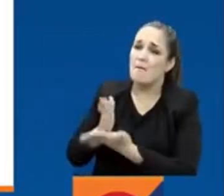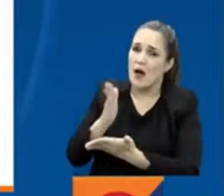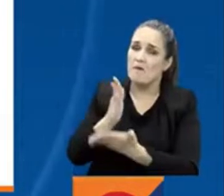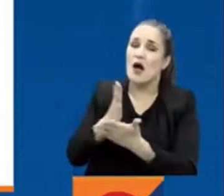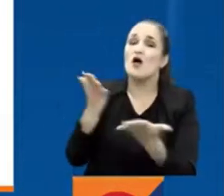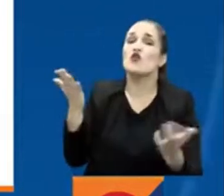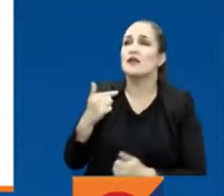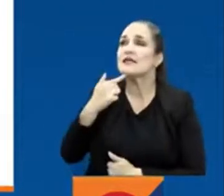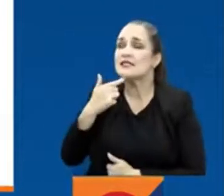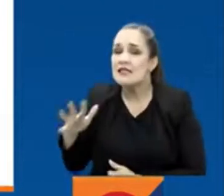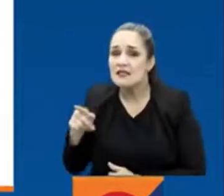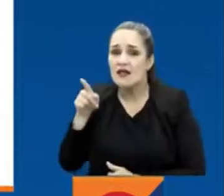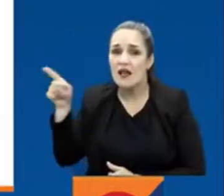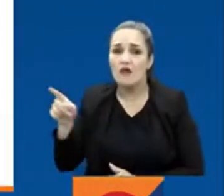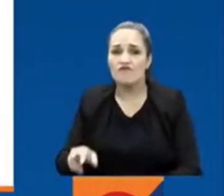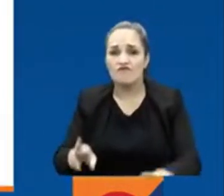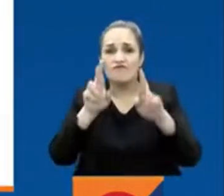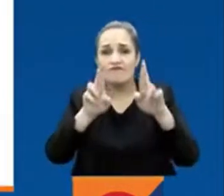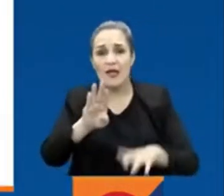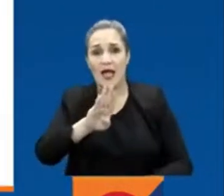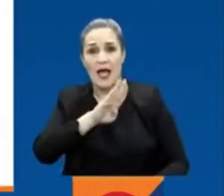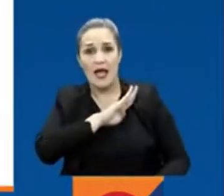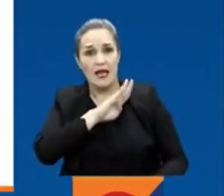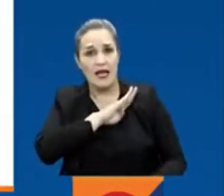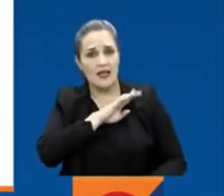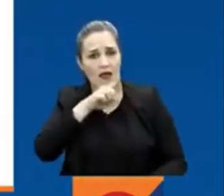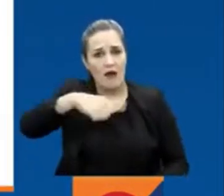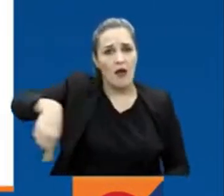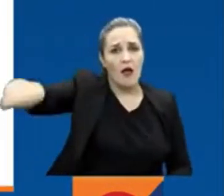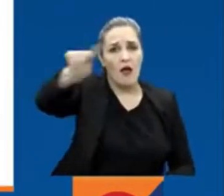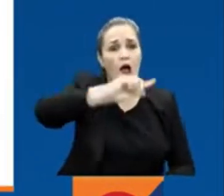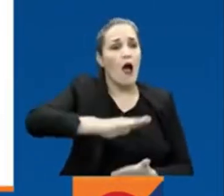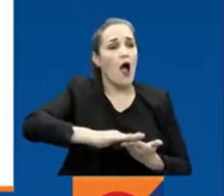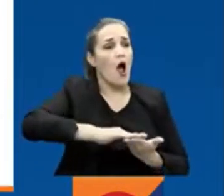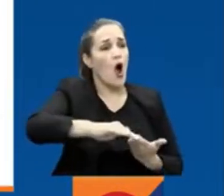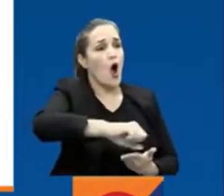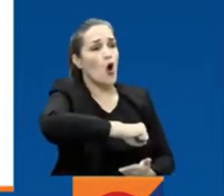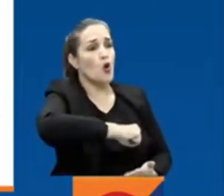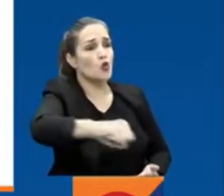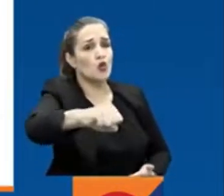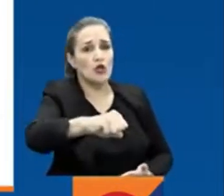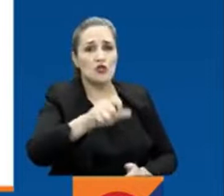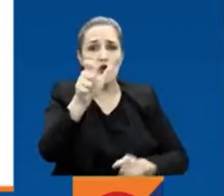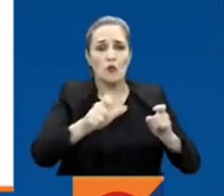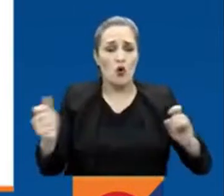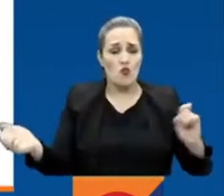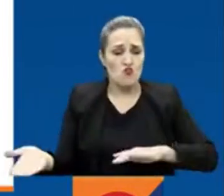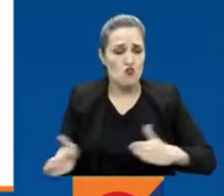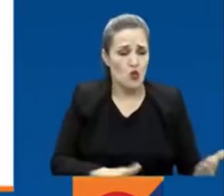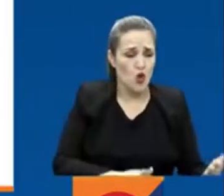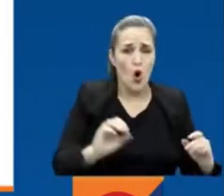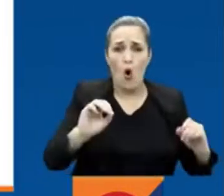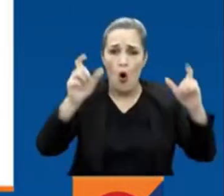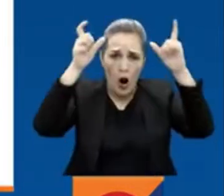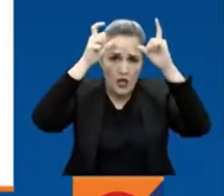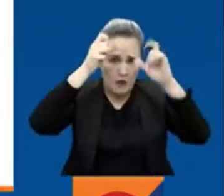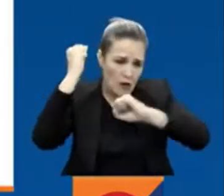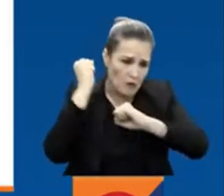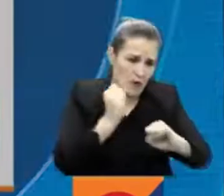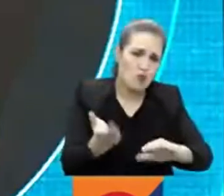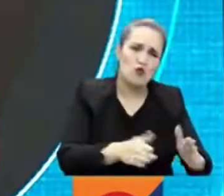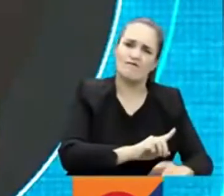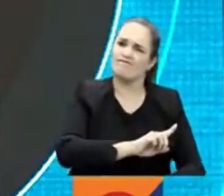Sincelejo. Le solicito a las alcaldías no autorizar más espectáculos con la muerte de personas o animales. Cierro comillas.